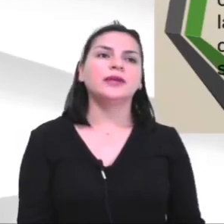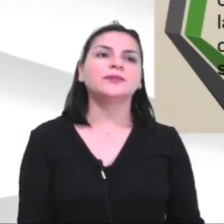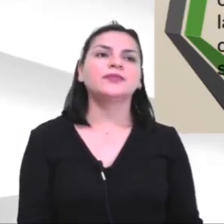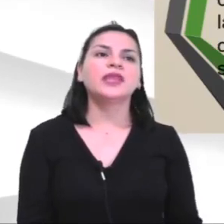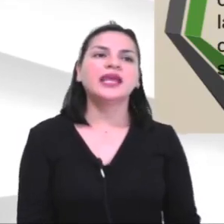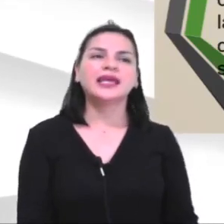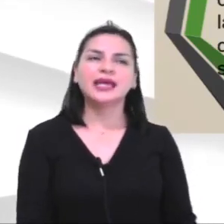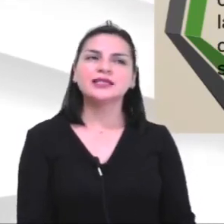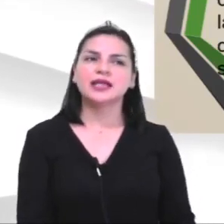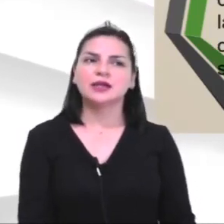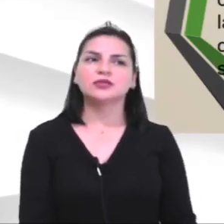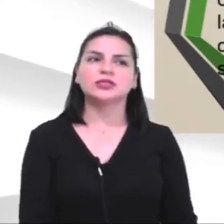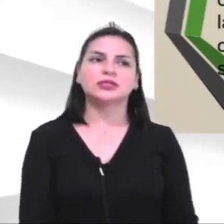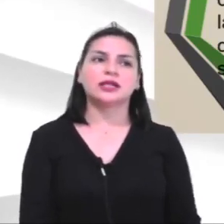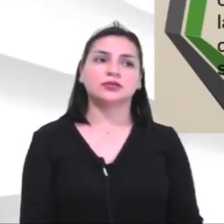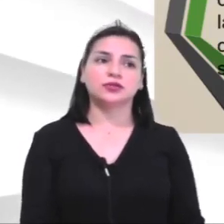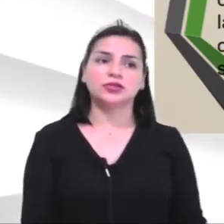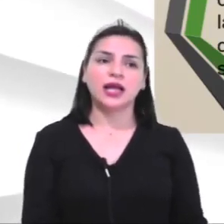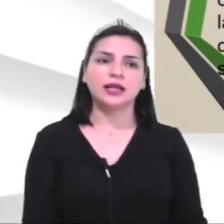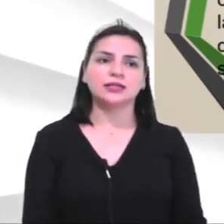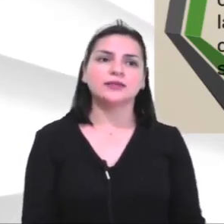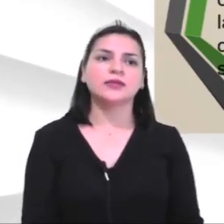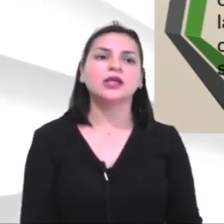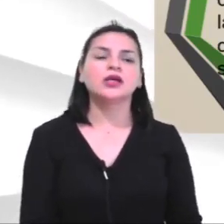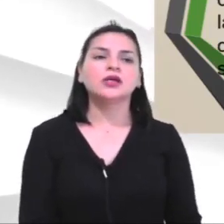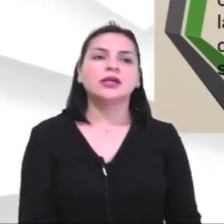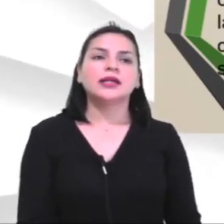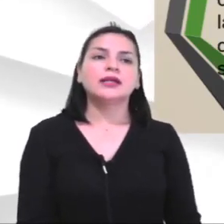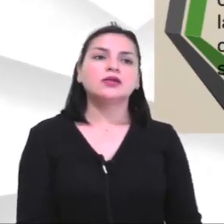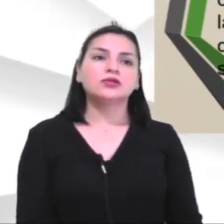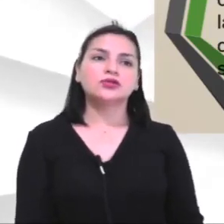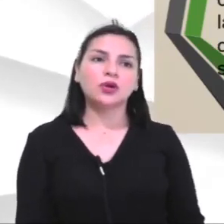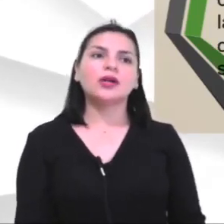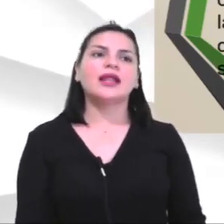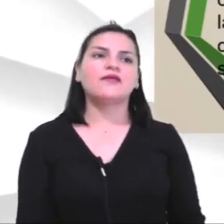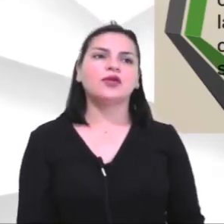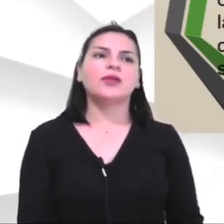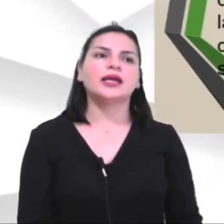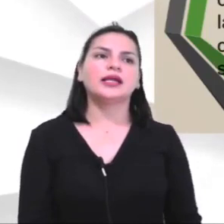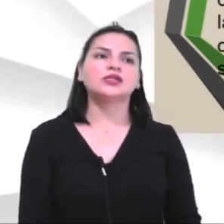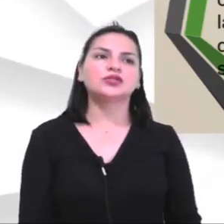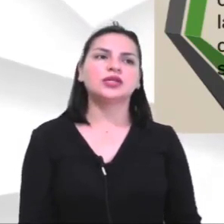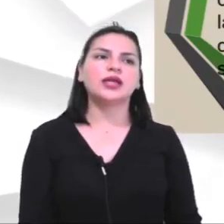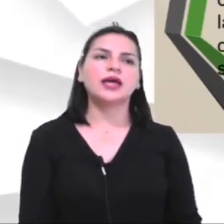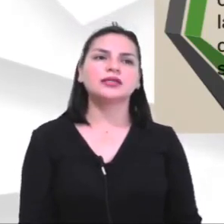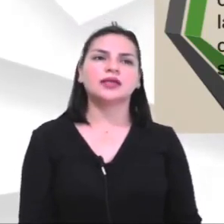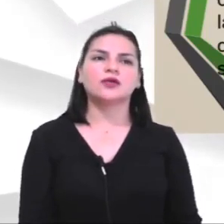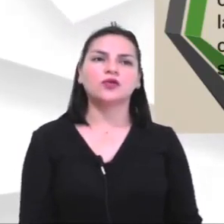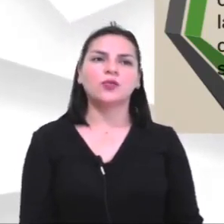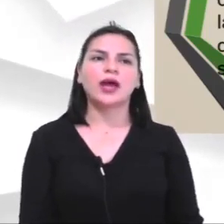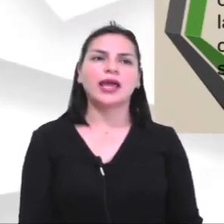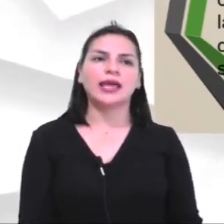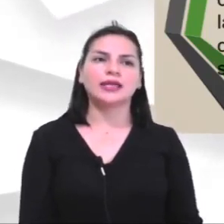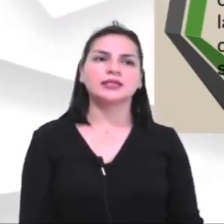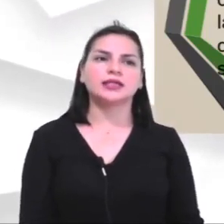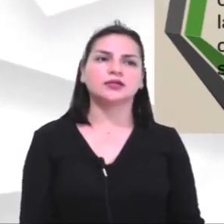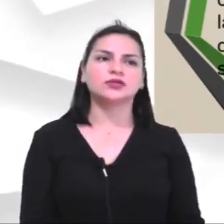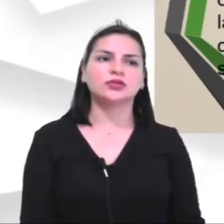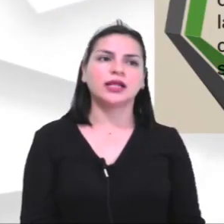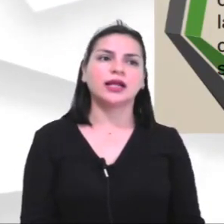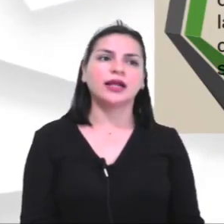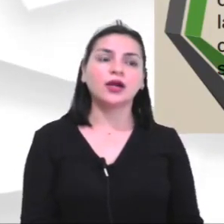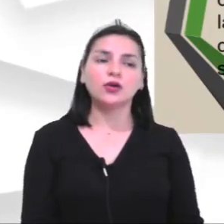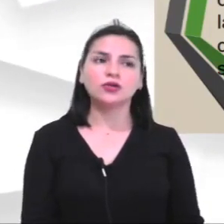Muy bien, ¿qué serán los estratos sociales? Son la forma en que la sociedad se agrupa en